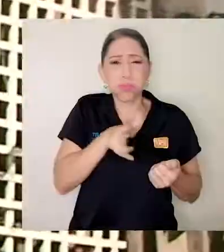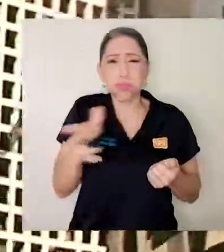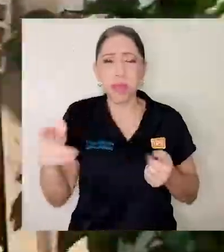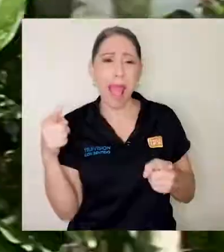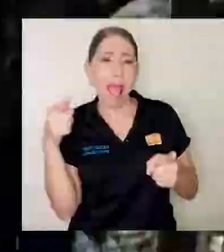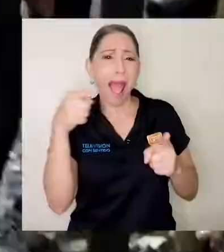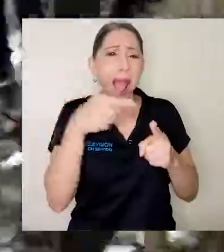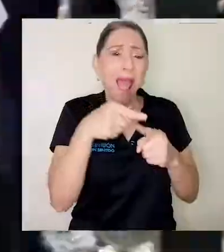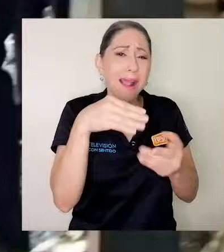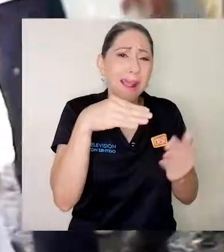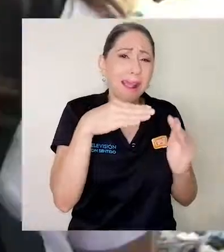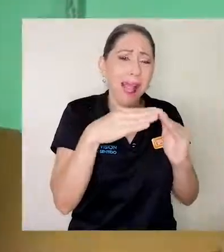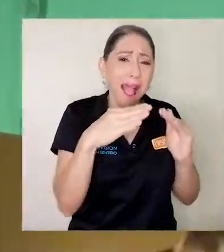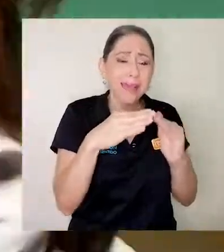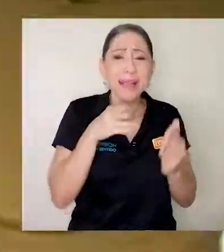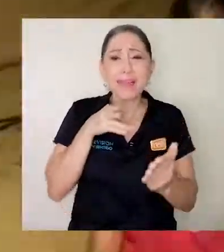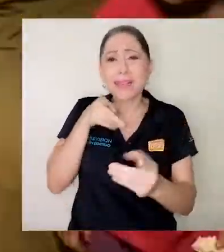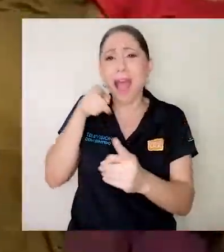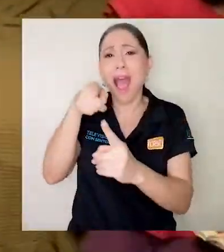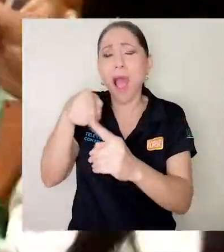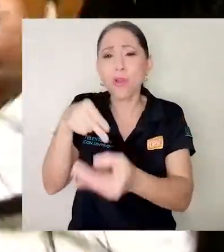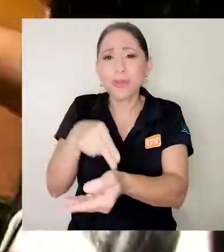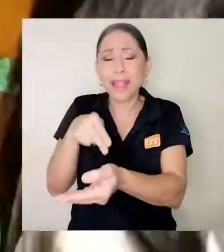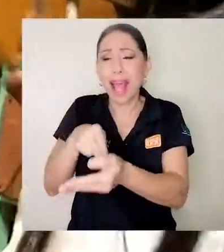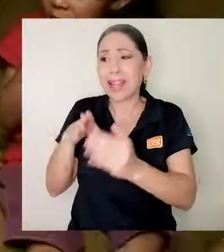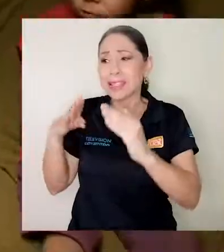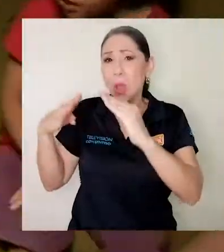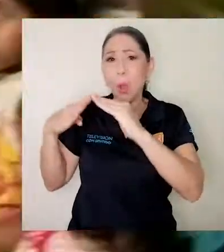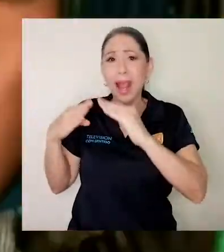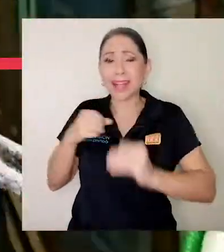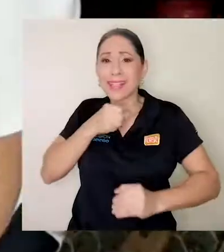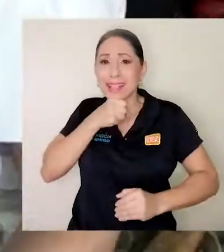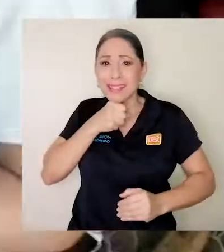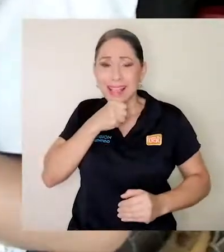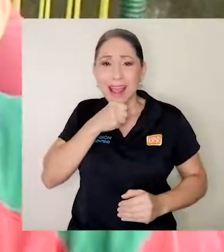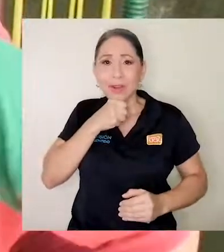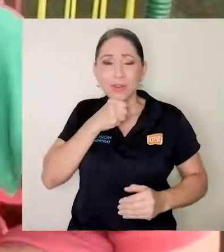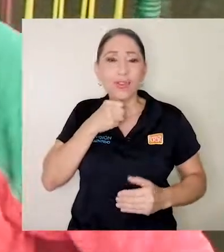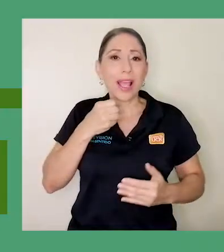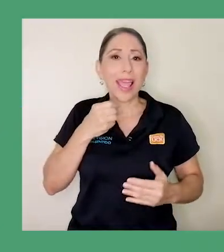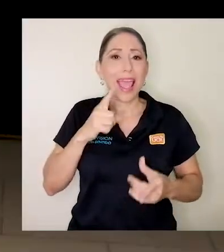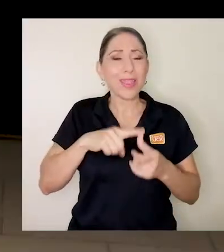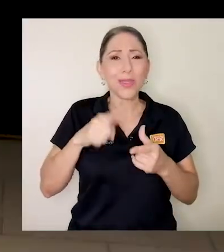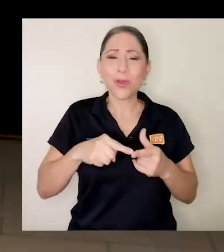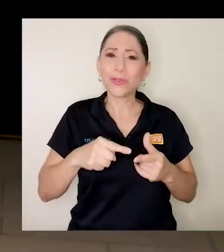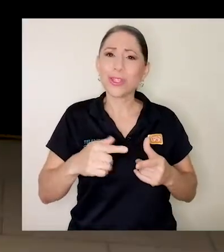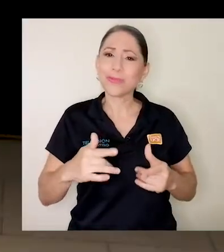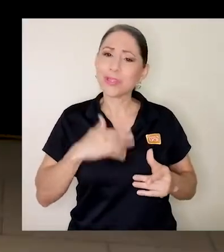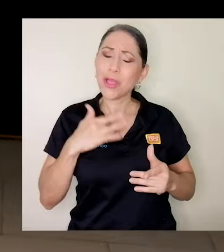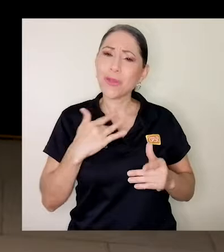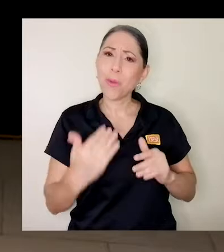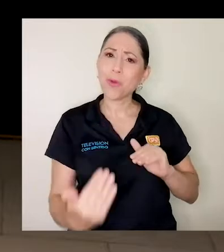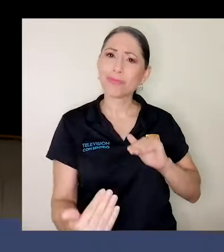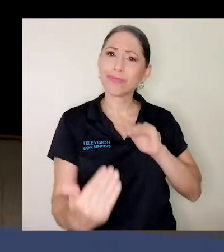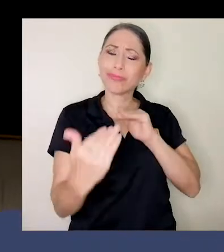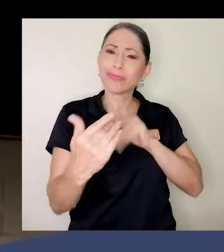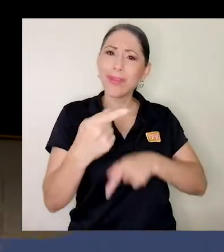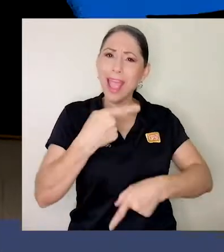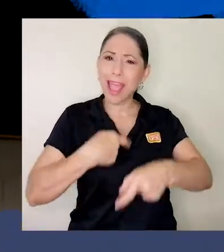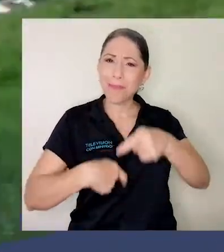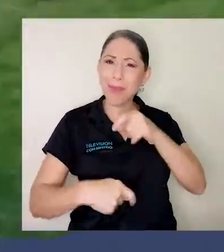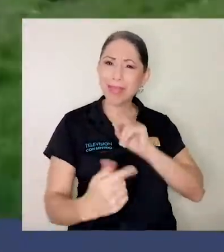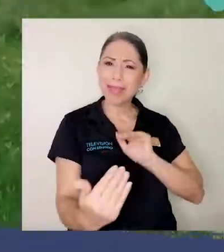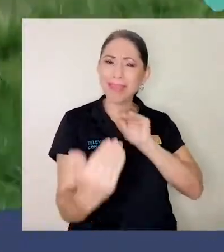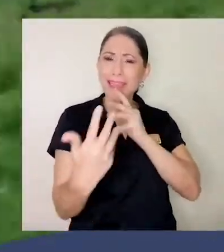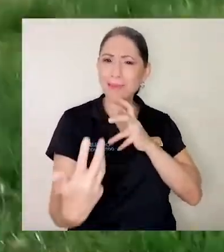casas, a hospitales, a hogares de ancianos. Entonces eso genera, digamos, una empatía, una sinergia muy linda con la